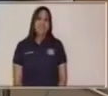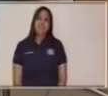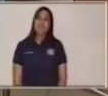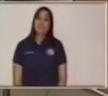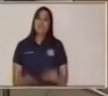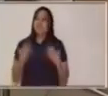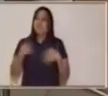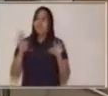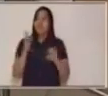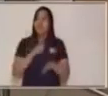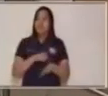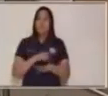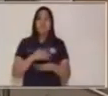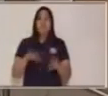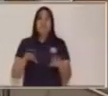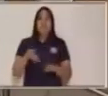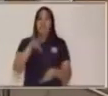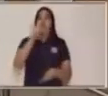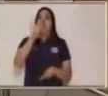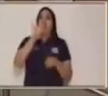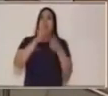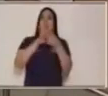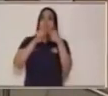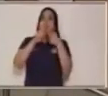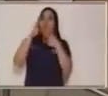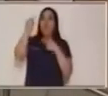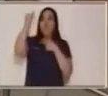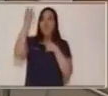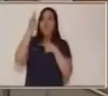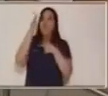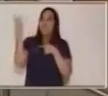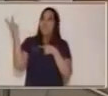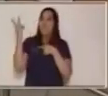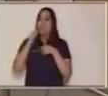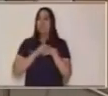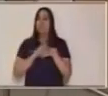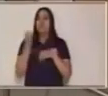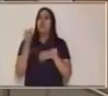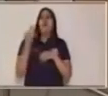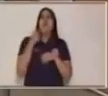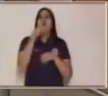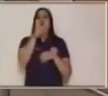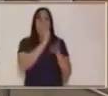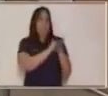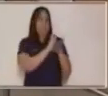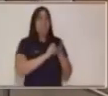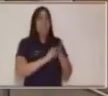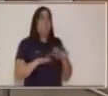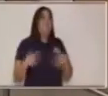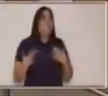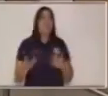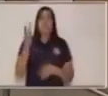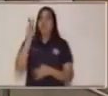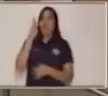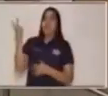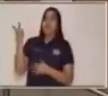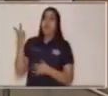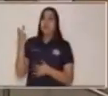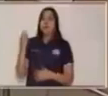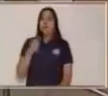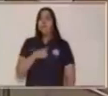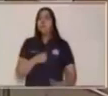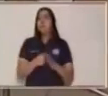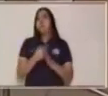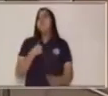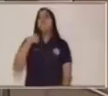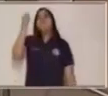¡Tiempo! Yo puse cuatro ideas. Entonces, ¿cuántas ideas pusiste tú? Veamos. Cuando pienso